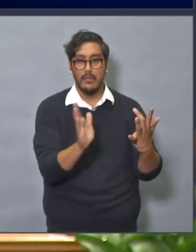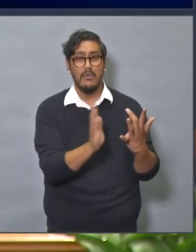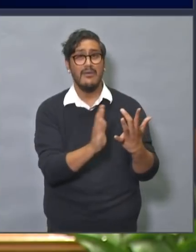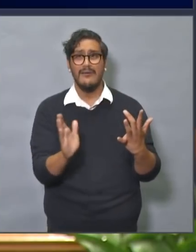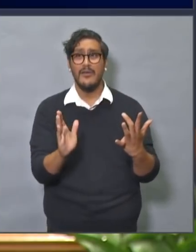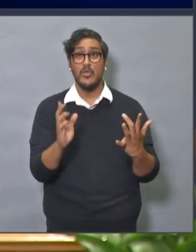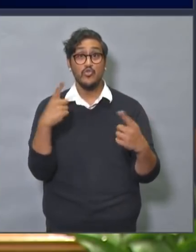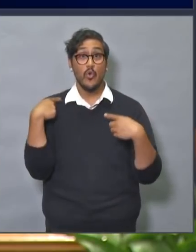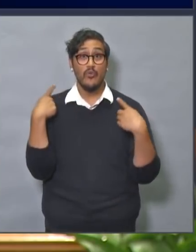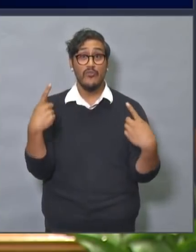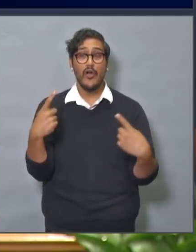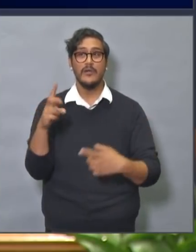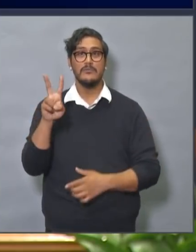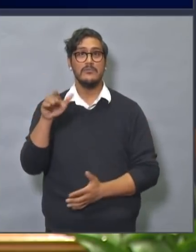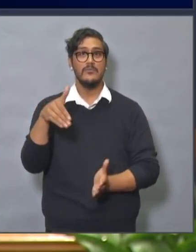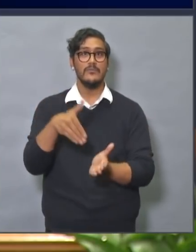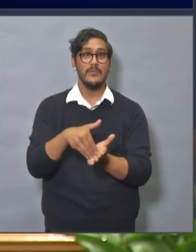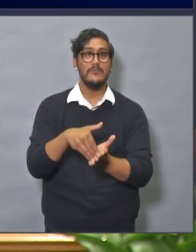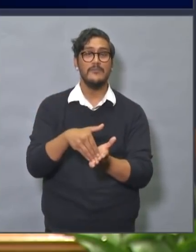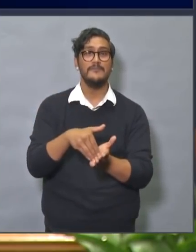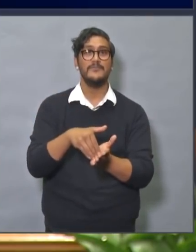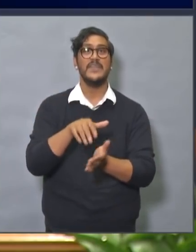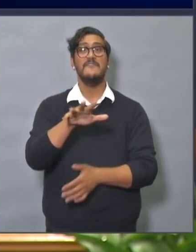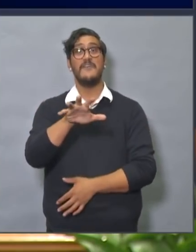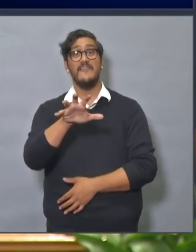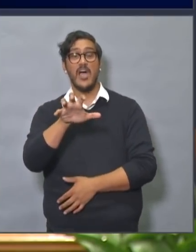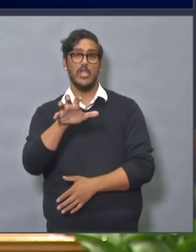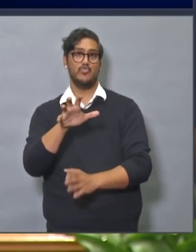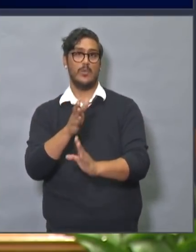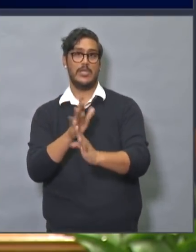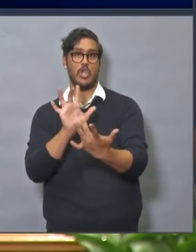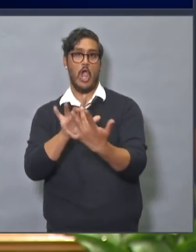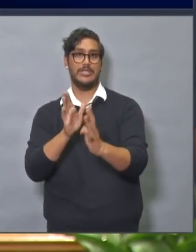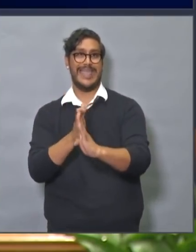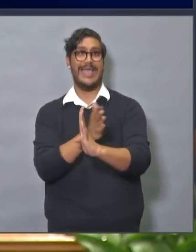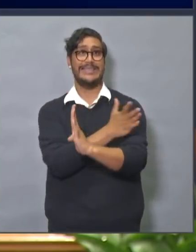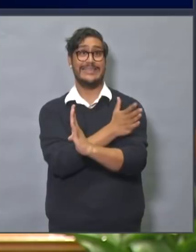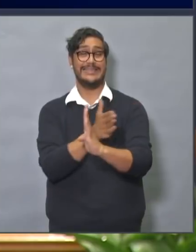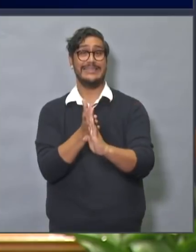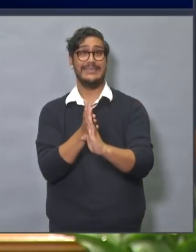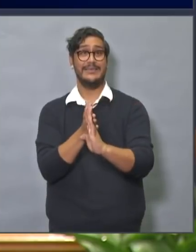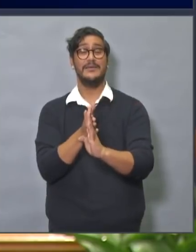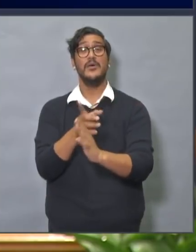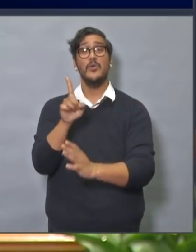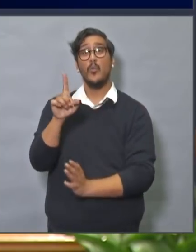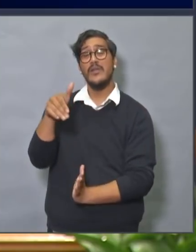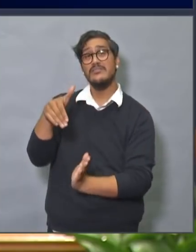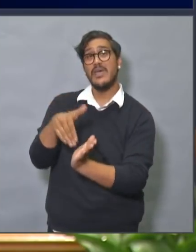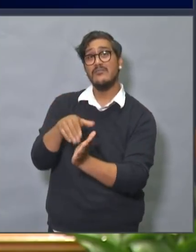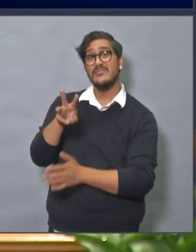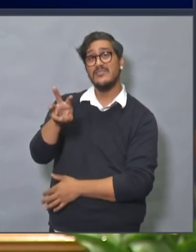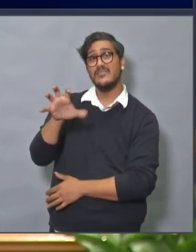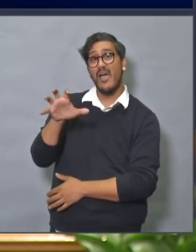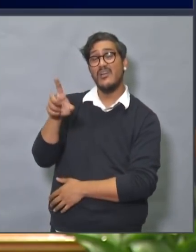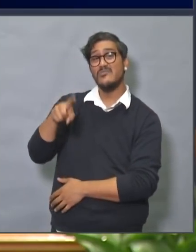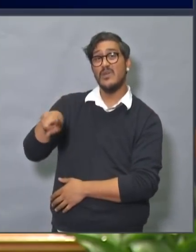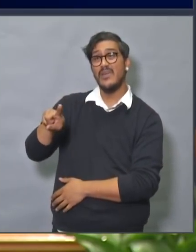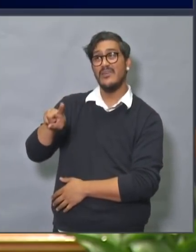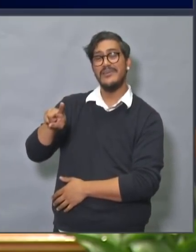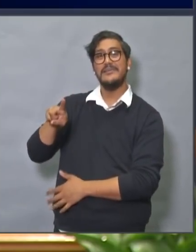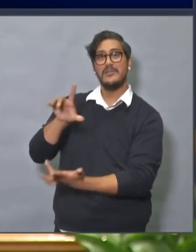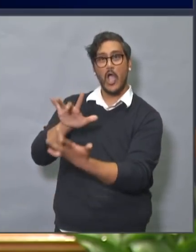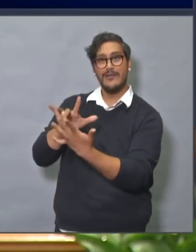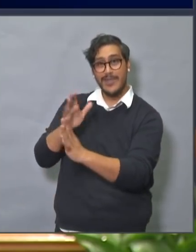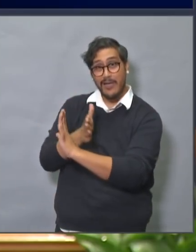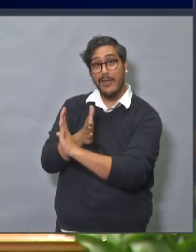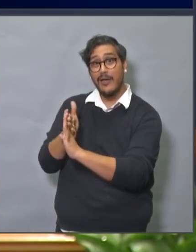identificamos 2,500 rastreadores de contacto, alrededor de 1,600 como rastreadores de contactos